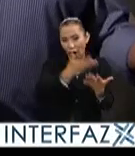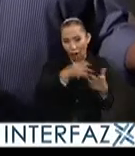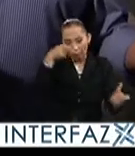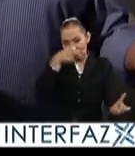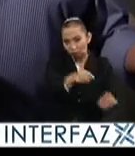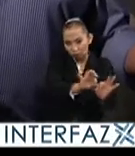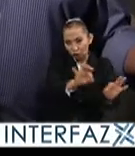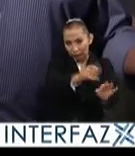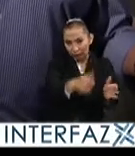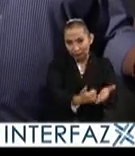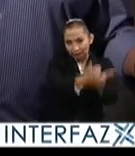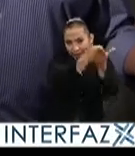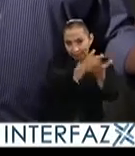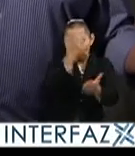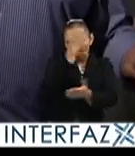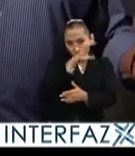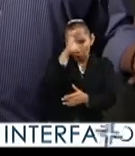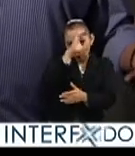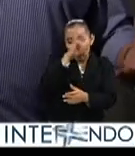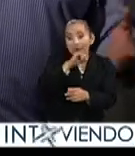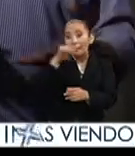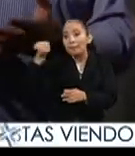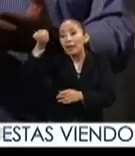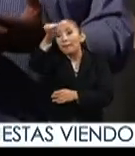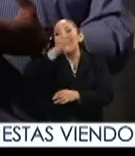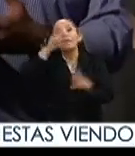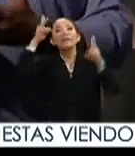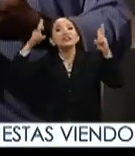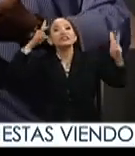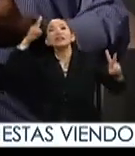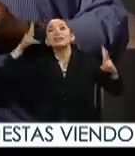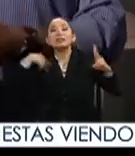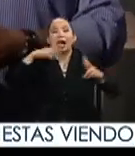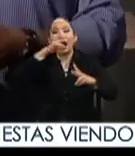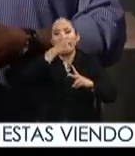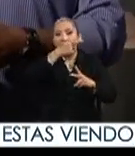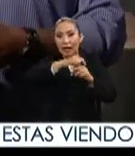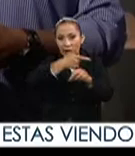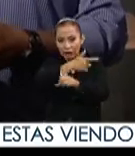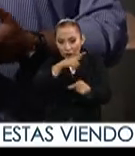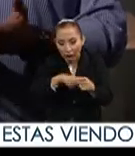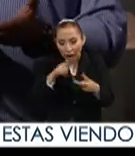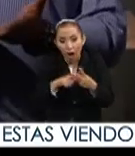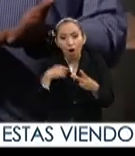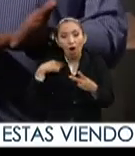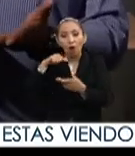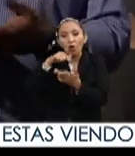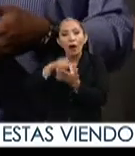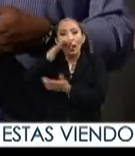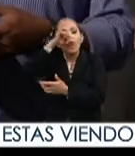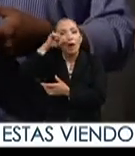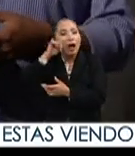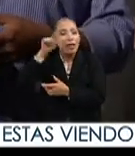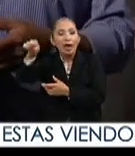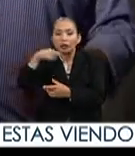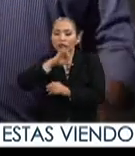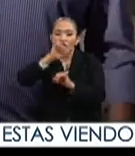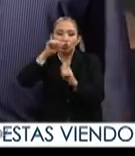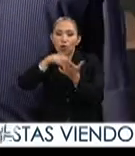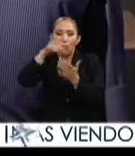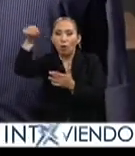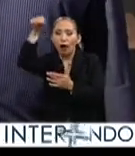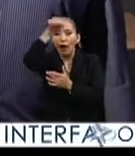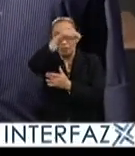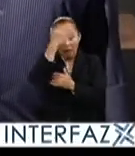el eje principal de los recintos culturales, sino que también puedes visitar la Galería Nacional o el Recinto Juárez, en fin, entre otros